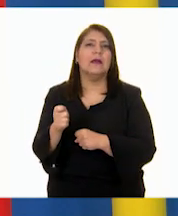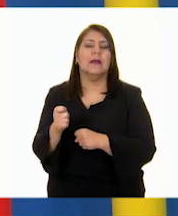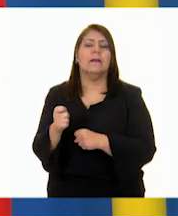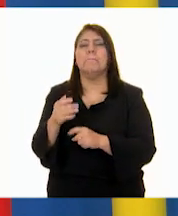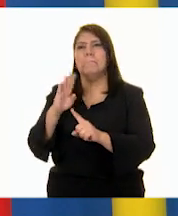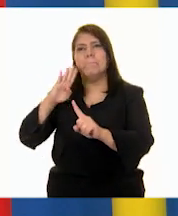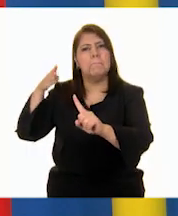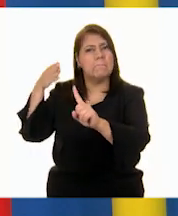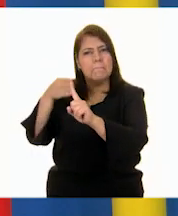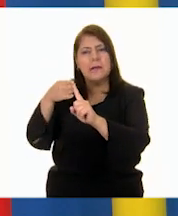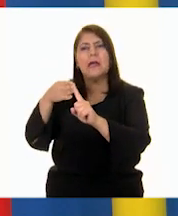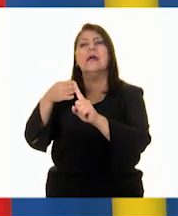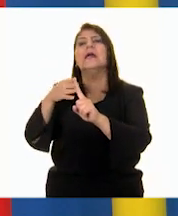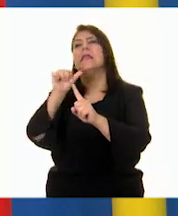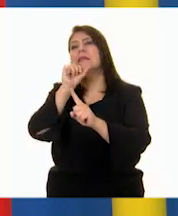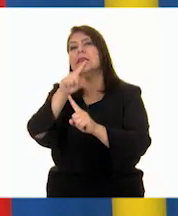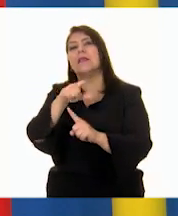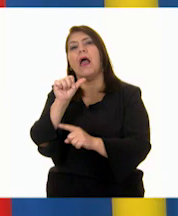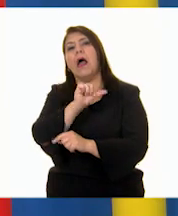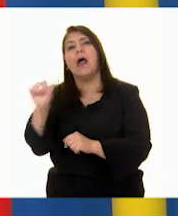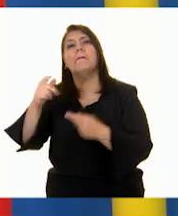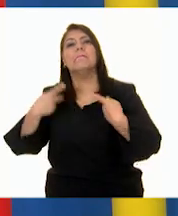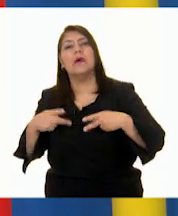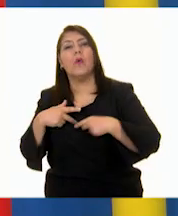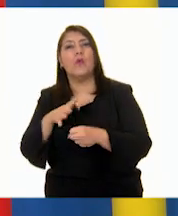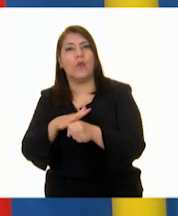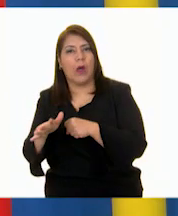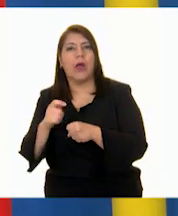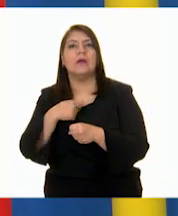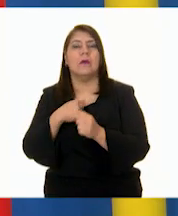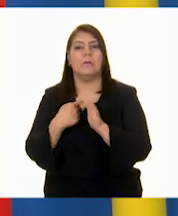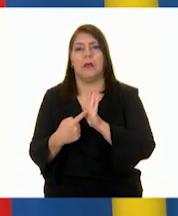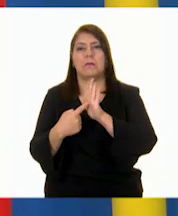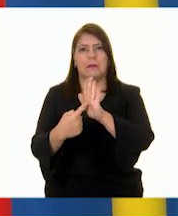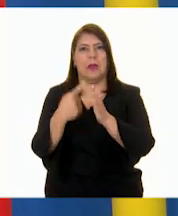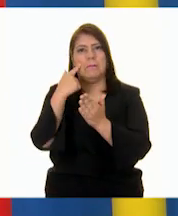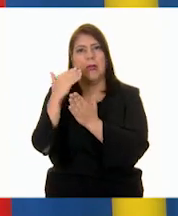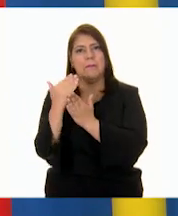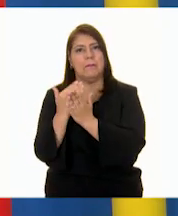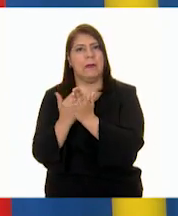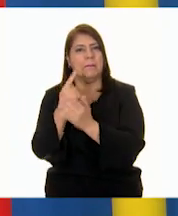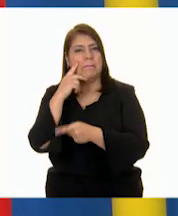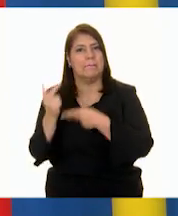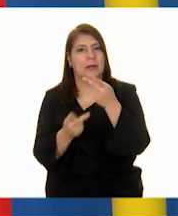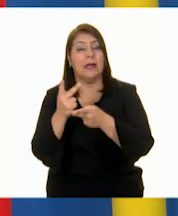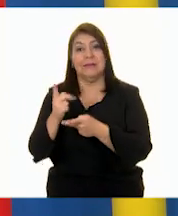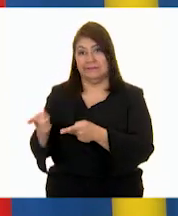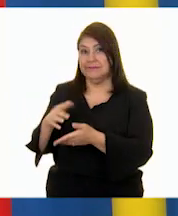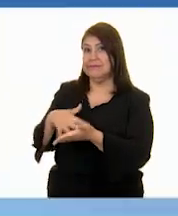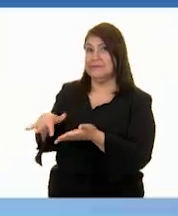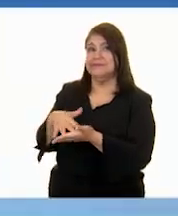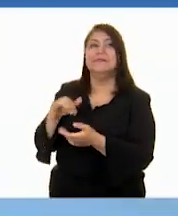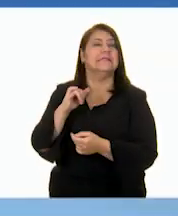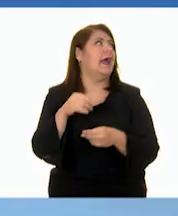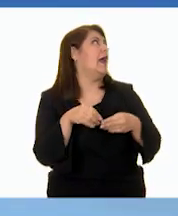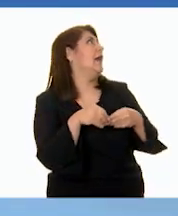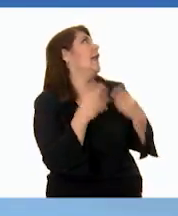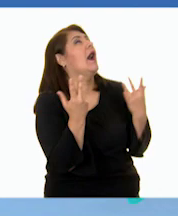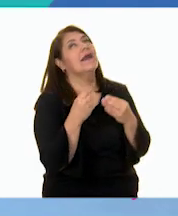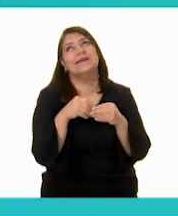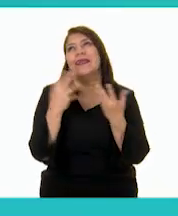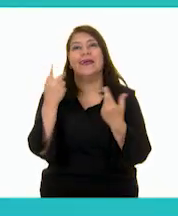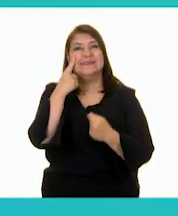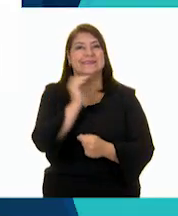para tenerlos claros ahora que ya le vamos a ir presentando nuestras preguntas. ¿Quieres leerlo, Ton? ¡Claro que sí! ¡Feliz como una